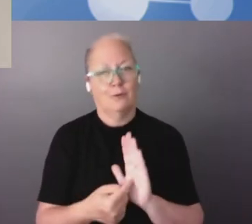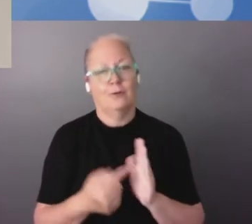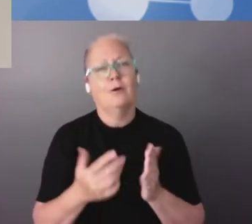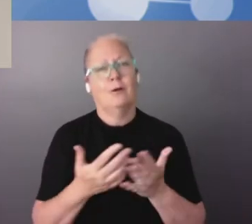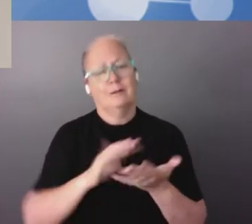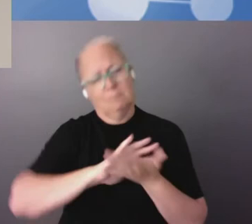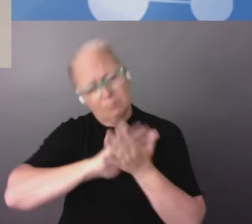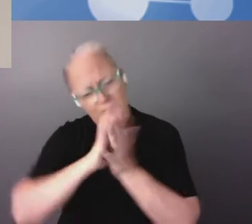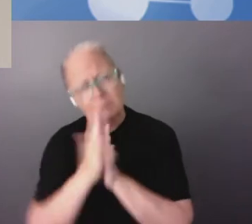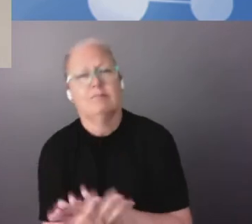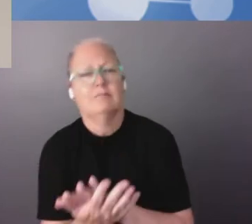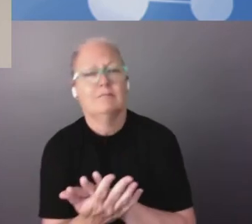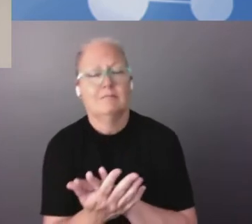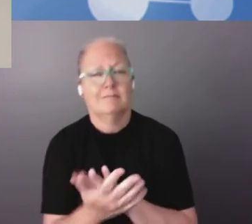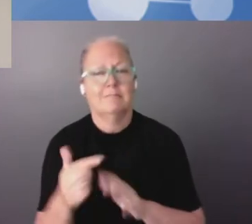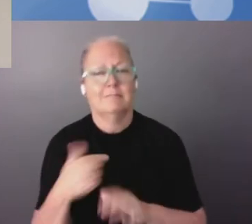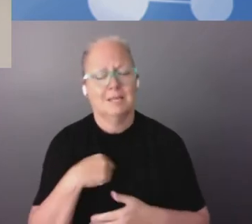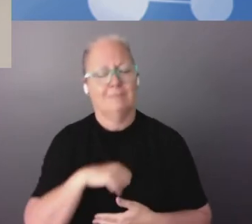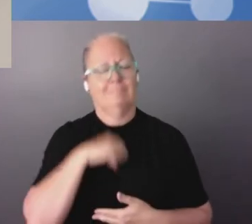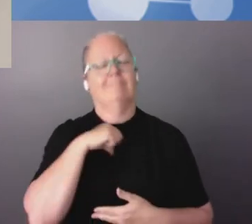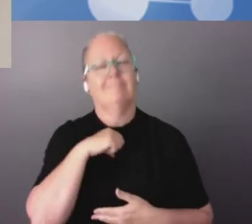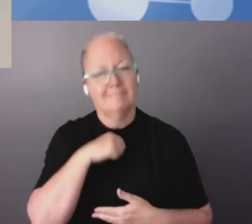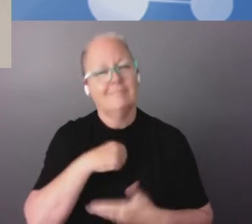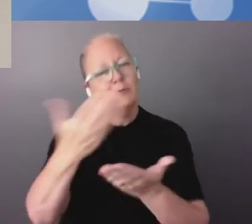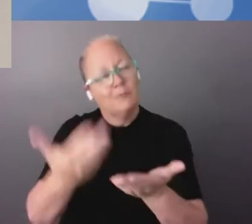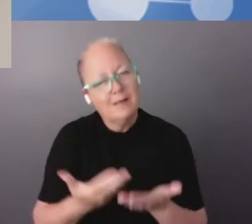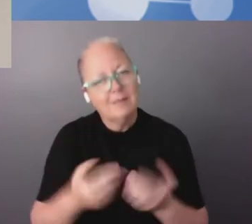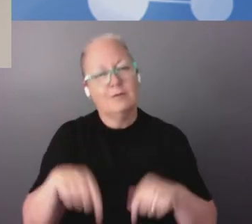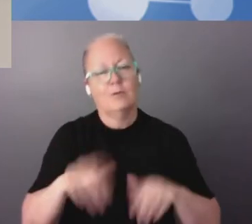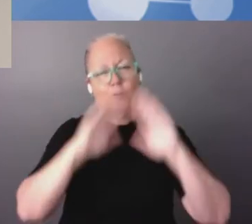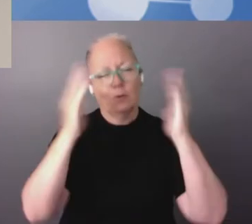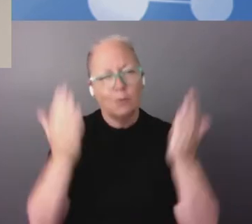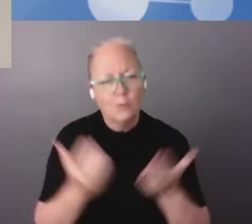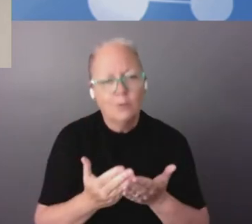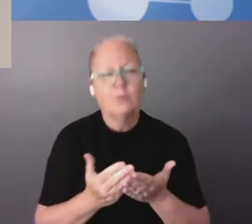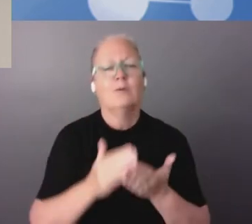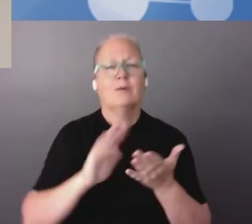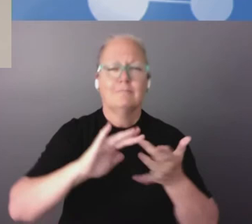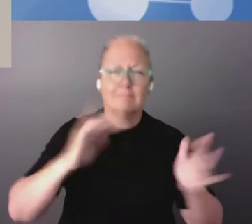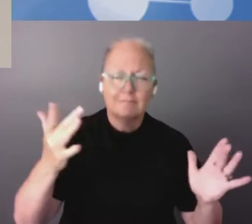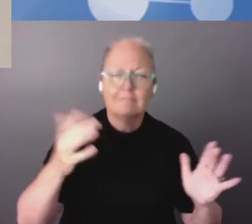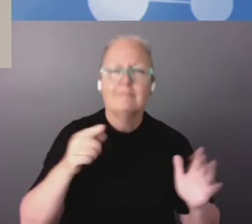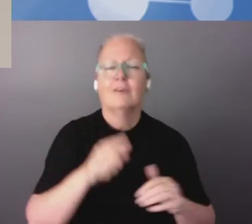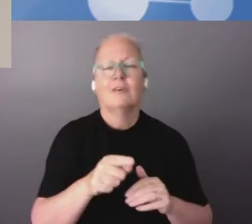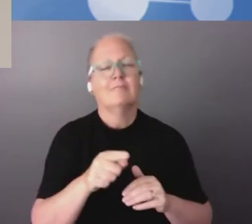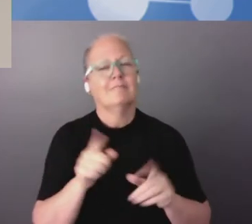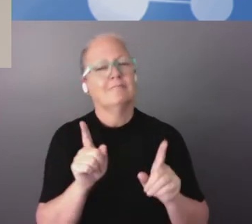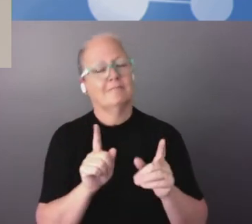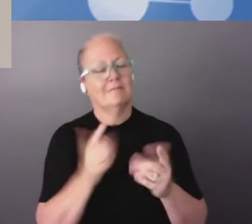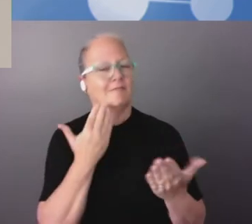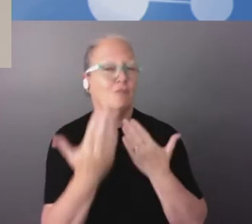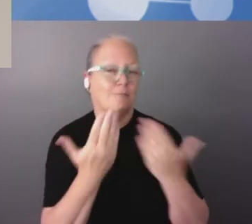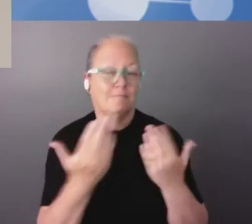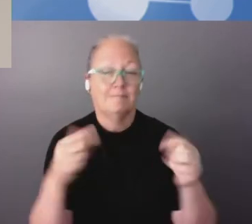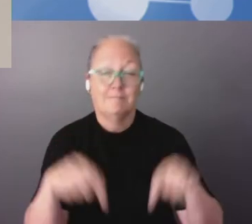cambio. Tengo el enorme placer de darles la bienvenida a este foro de gobernanza de Internet. Es la primera